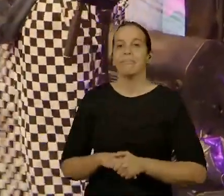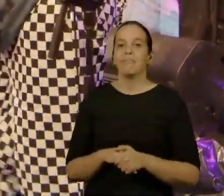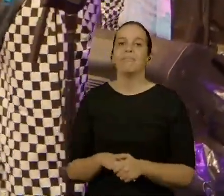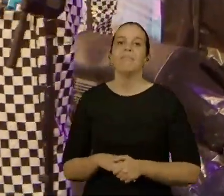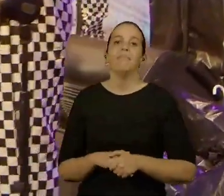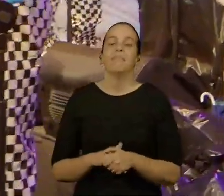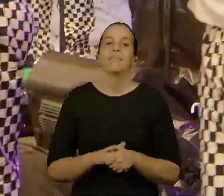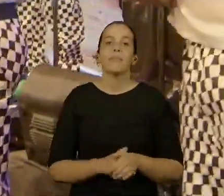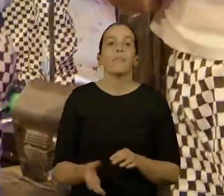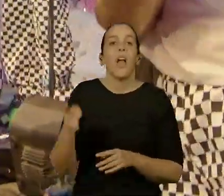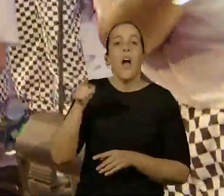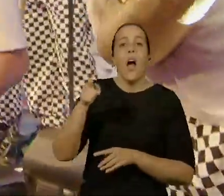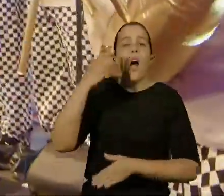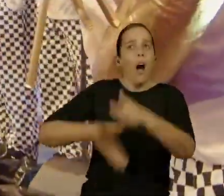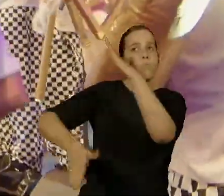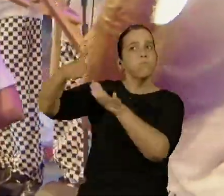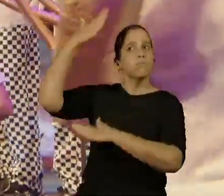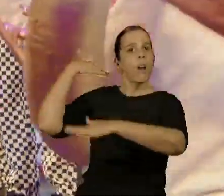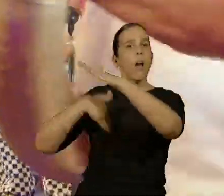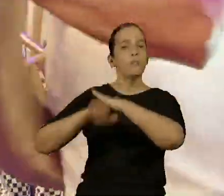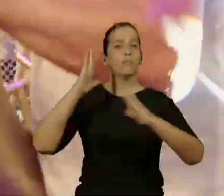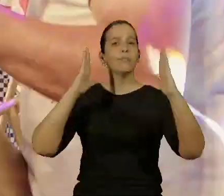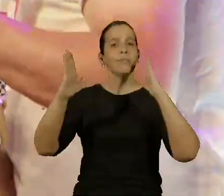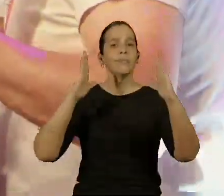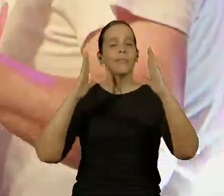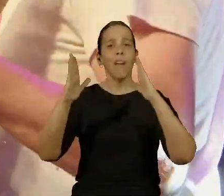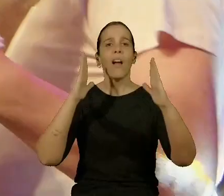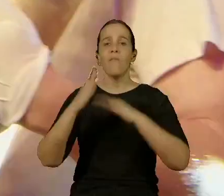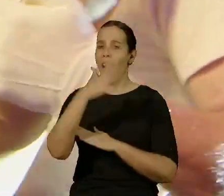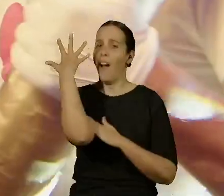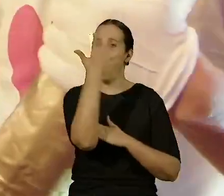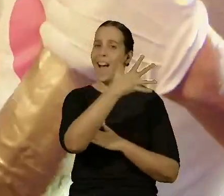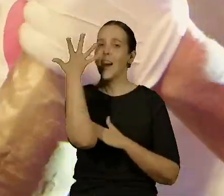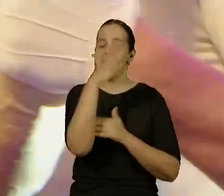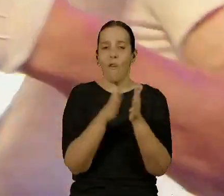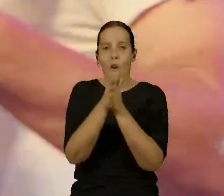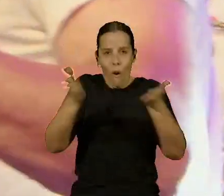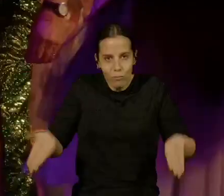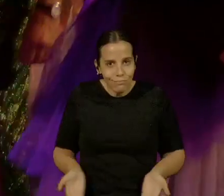Aquella fue una generación que al carnaval impulsó.